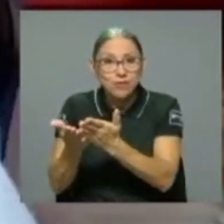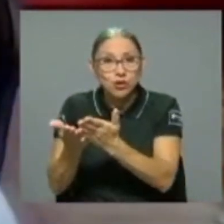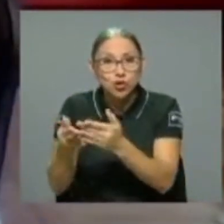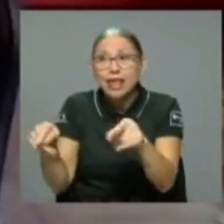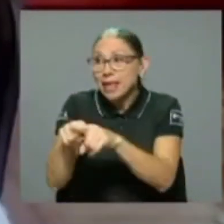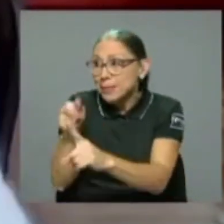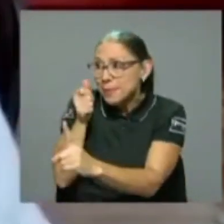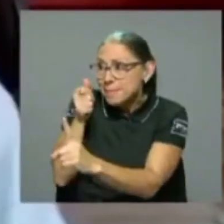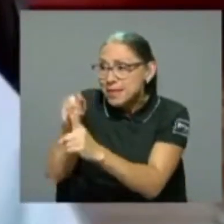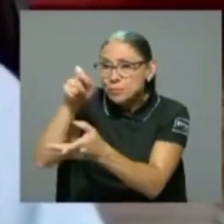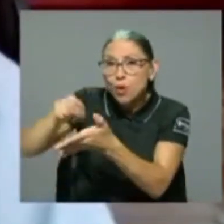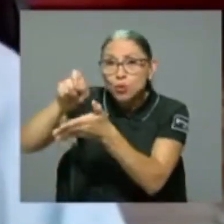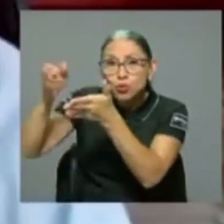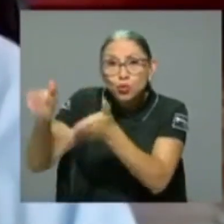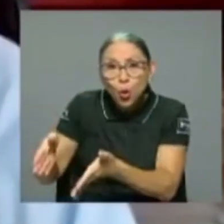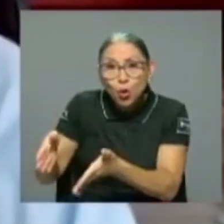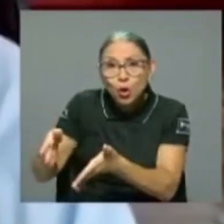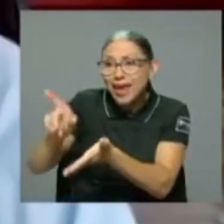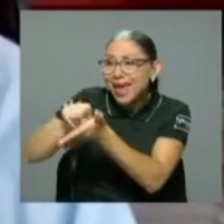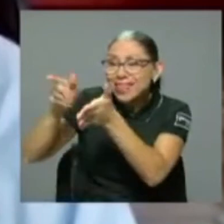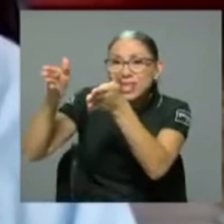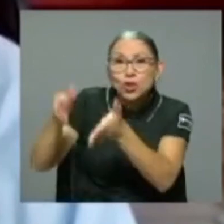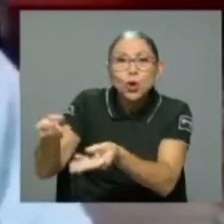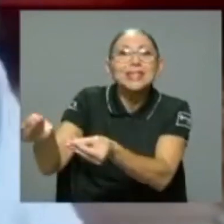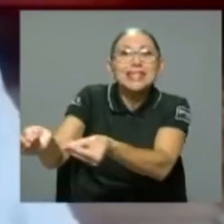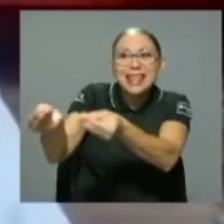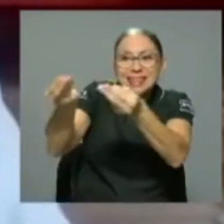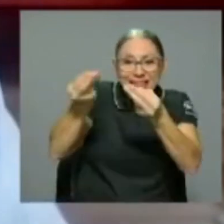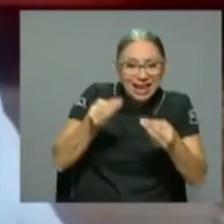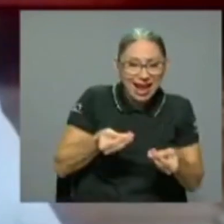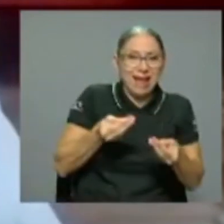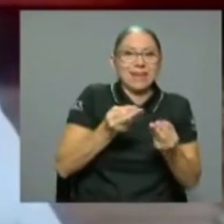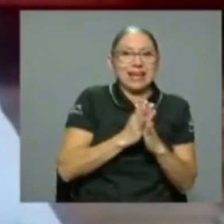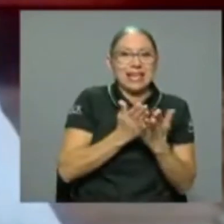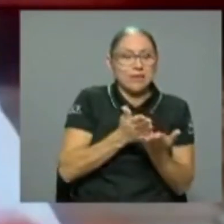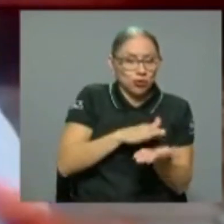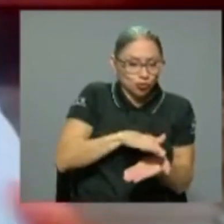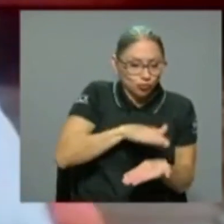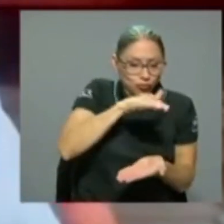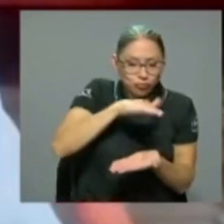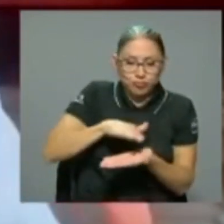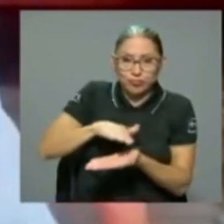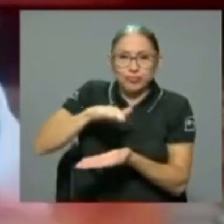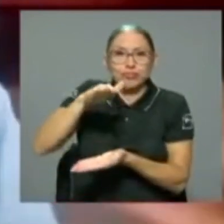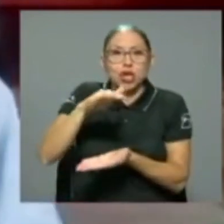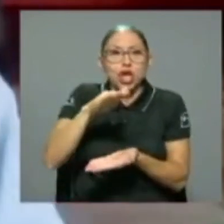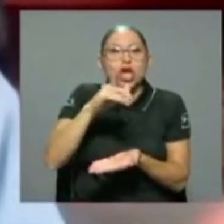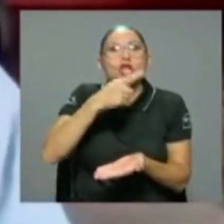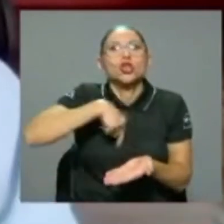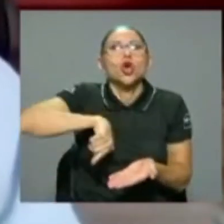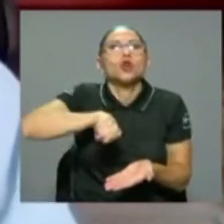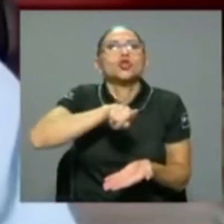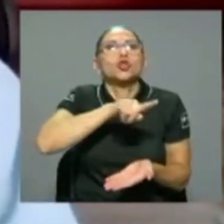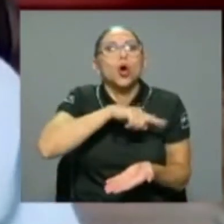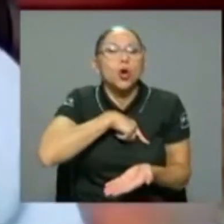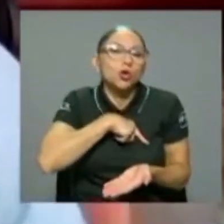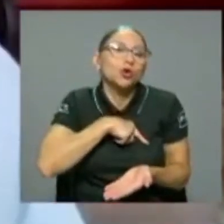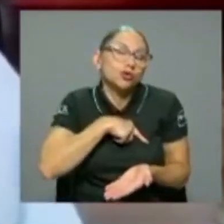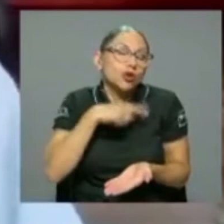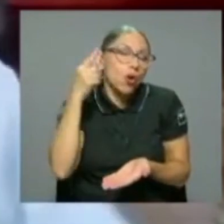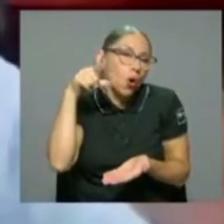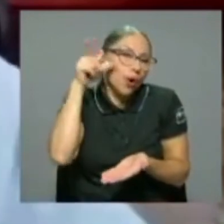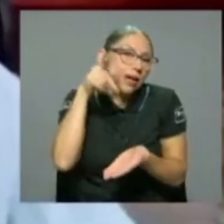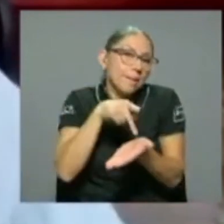los editores los traían. Y desde luego nosotros nos ocupamos de tener un seguro contra